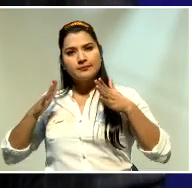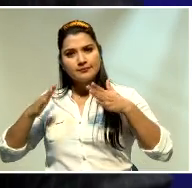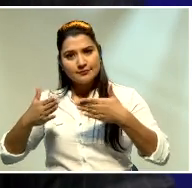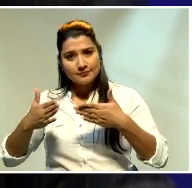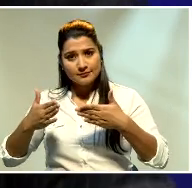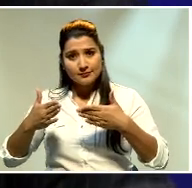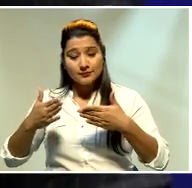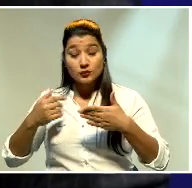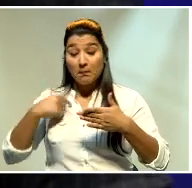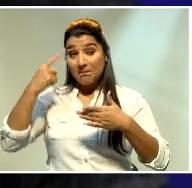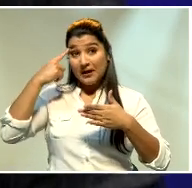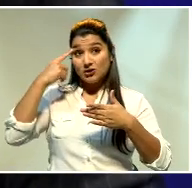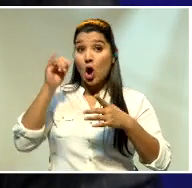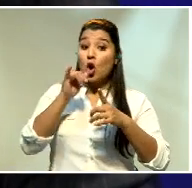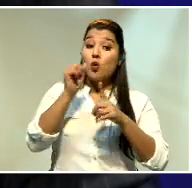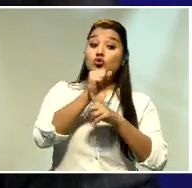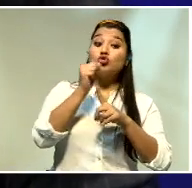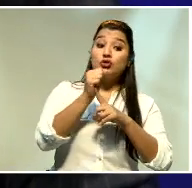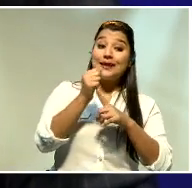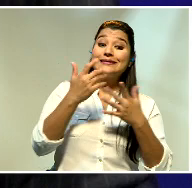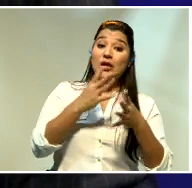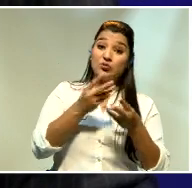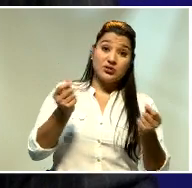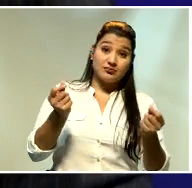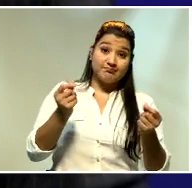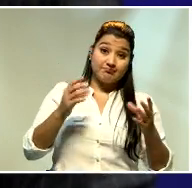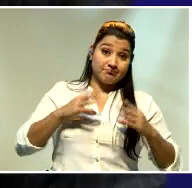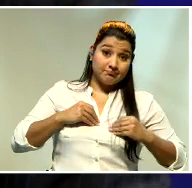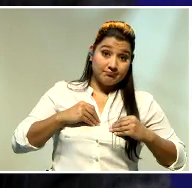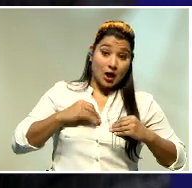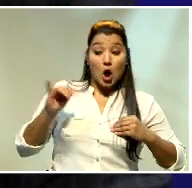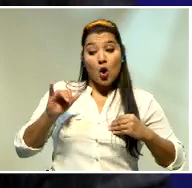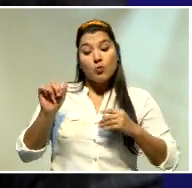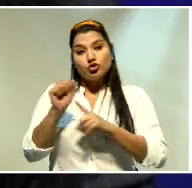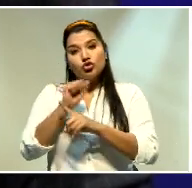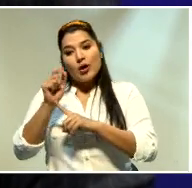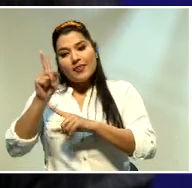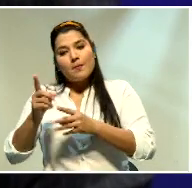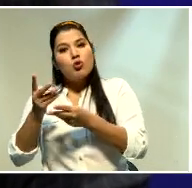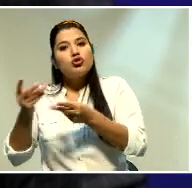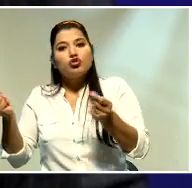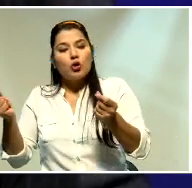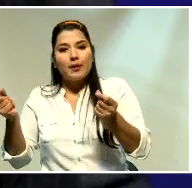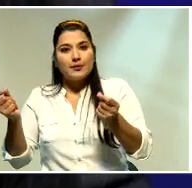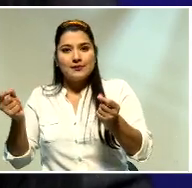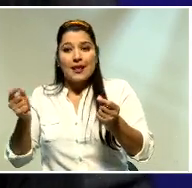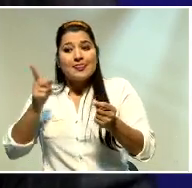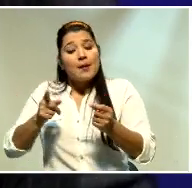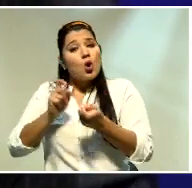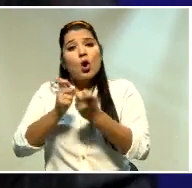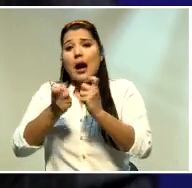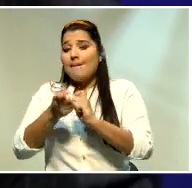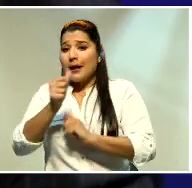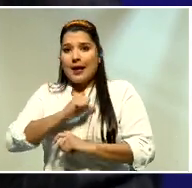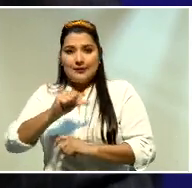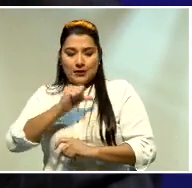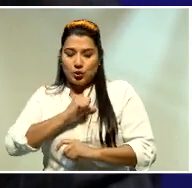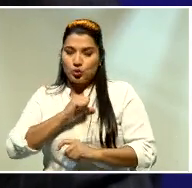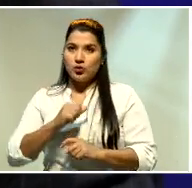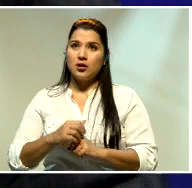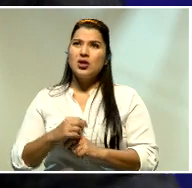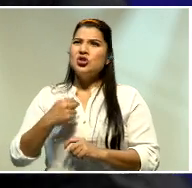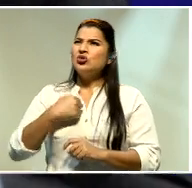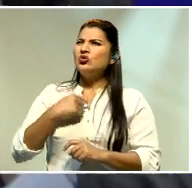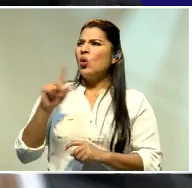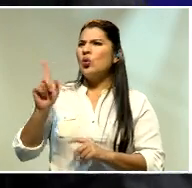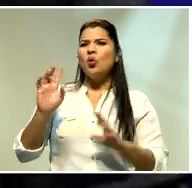como sociedad lo hicimos, como sociedad lo resolvemos. Pero tenemos que entrarle al problema, cambiar esa actitud. Yo no soy en esto porque de